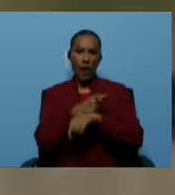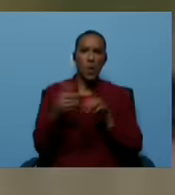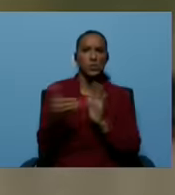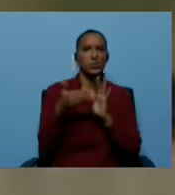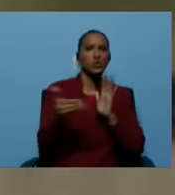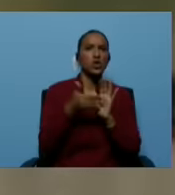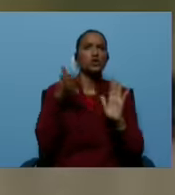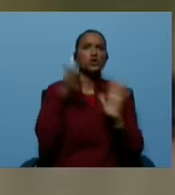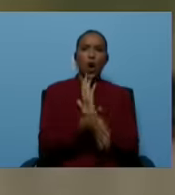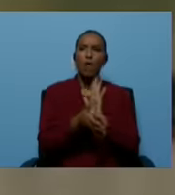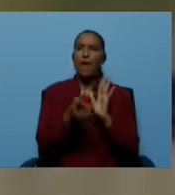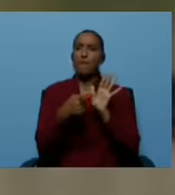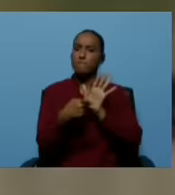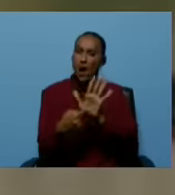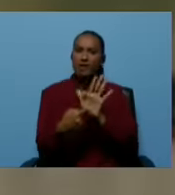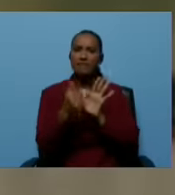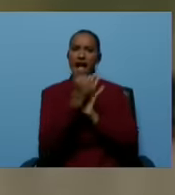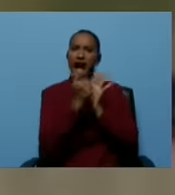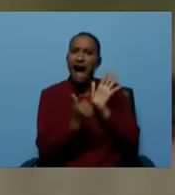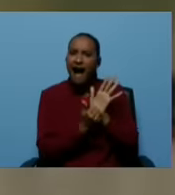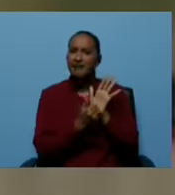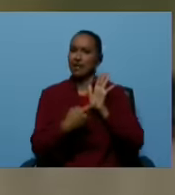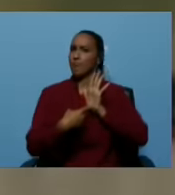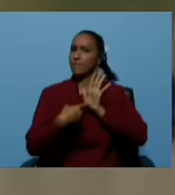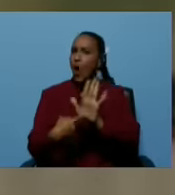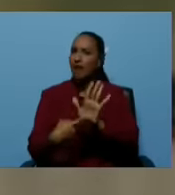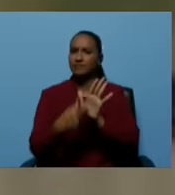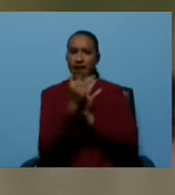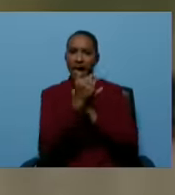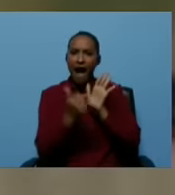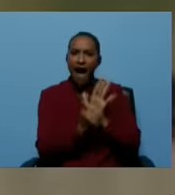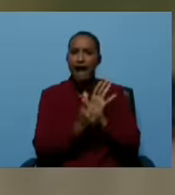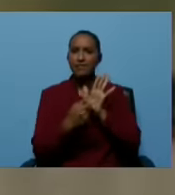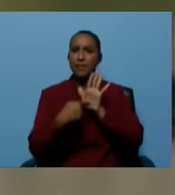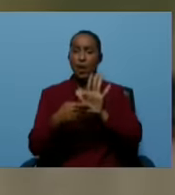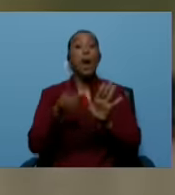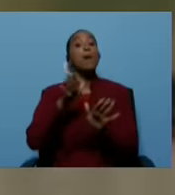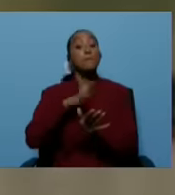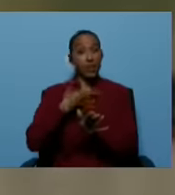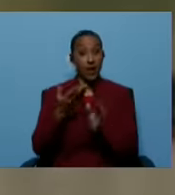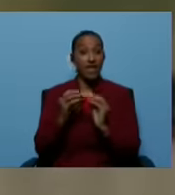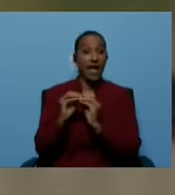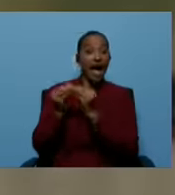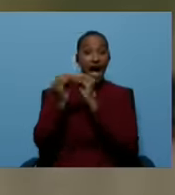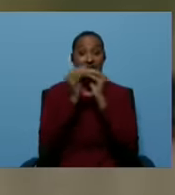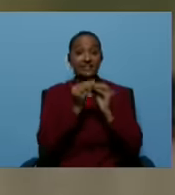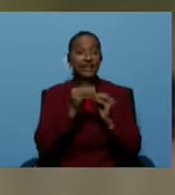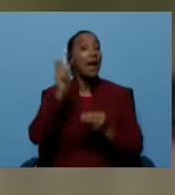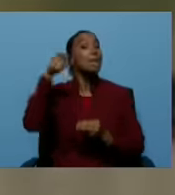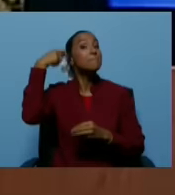sobre las actas. Podrían hasta hacer una serie en Netflix, las actas en Venezuela.